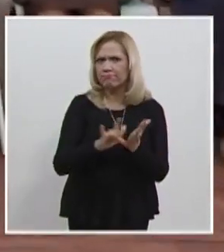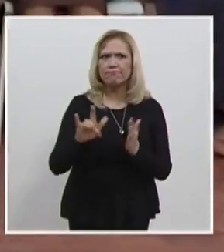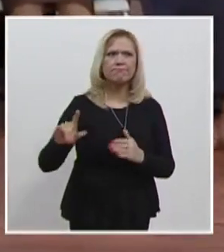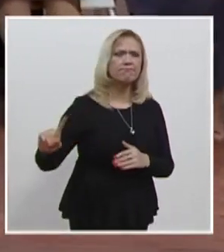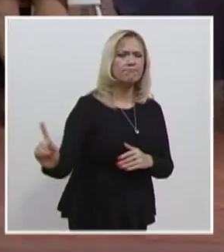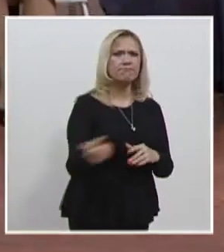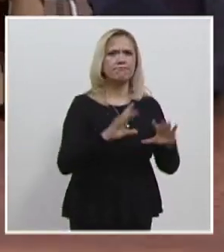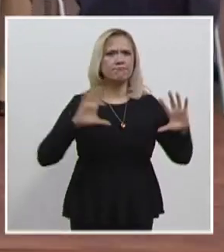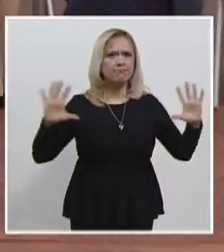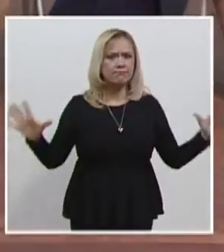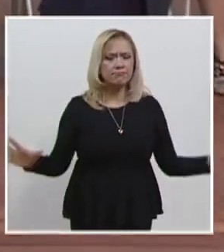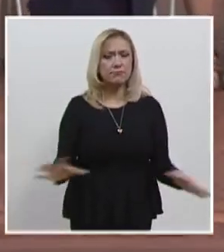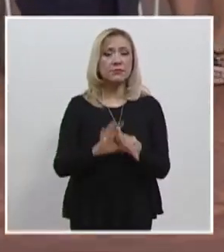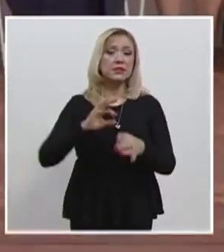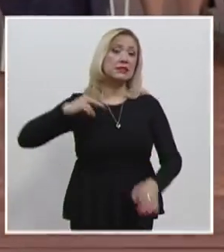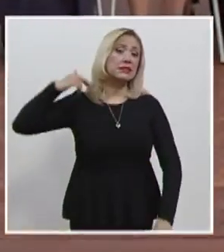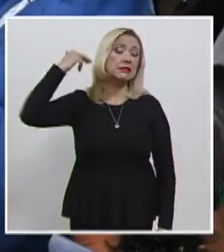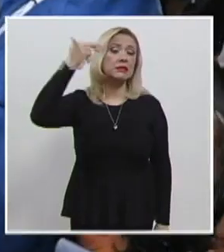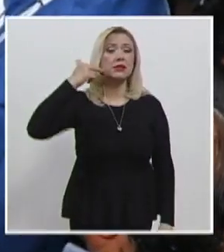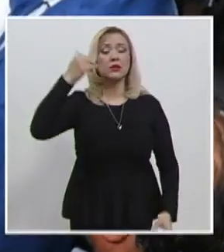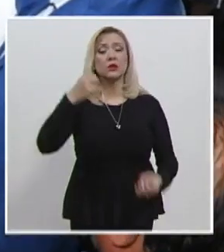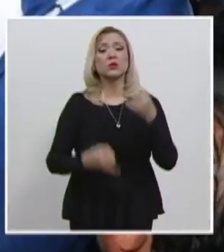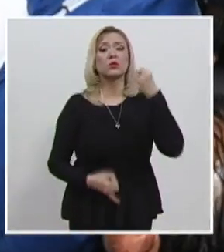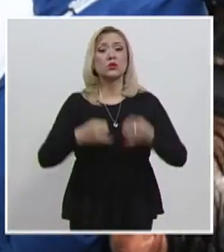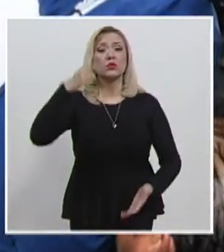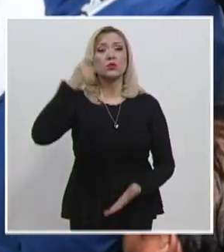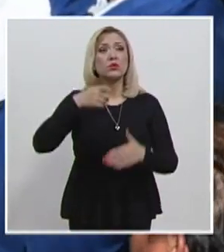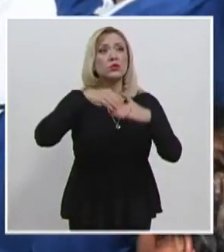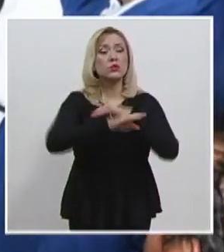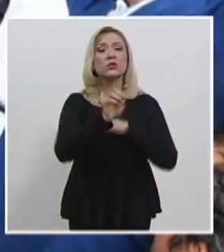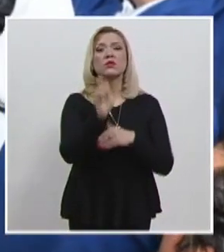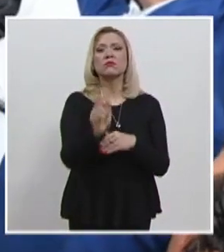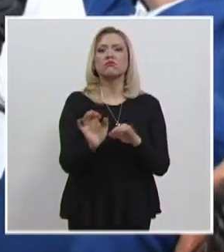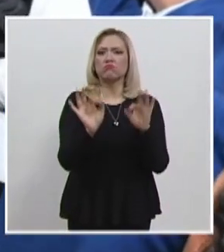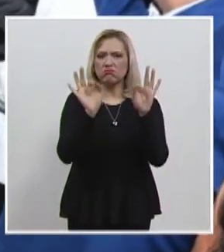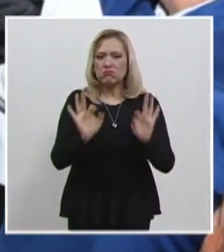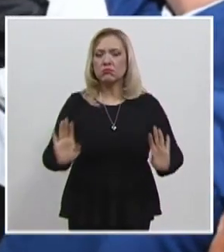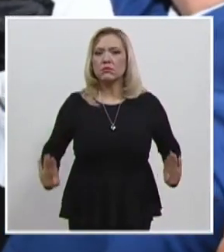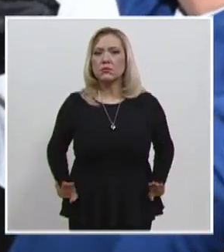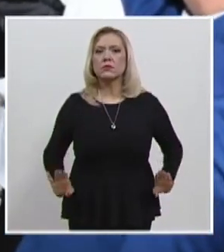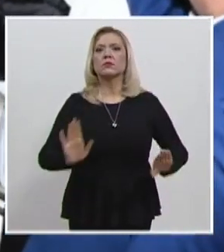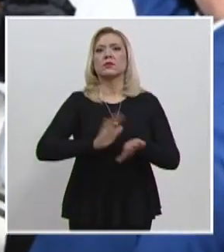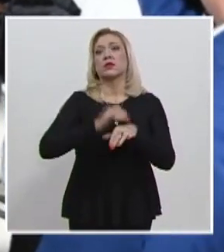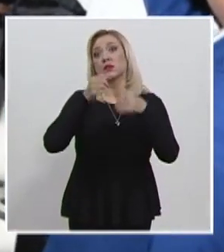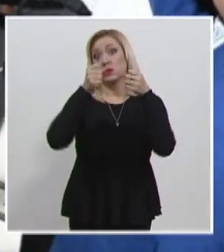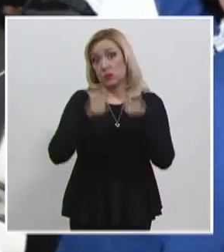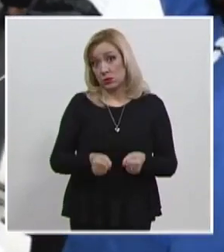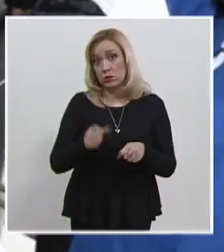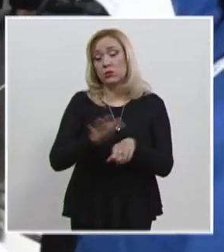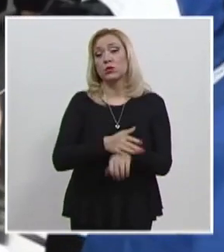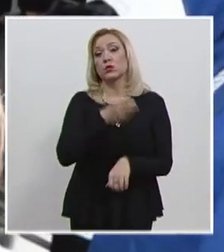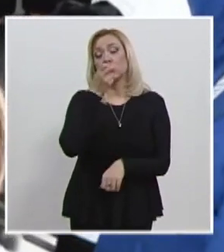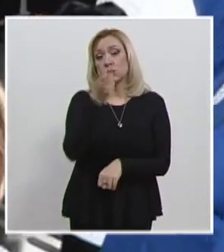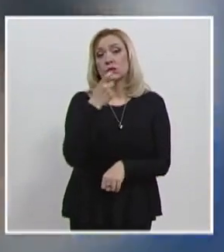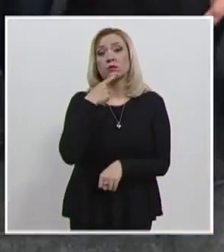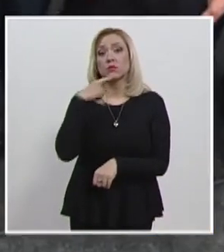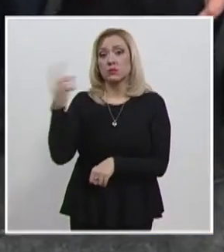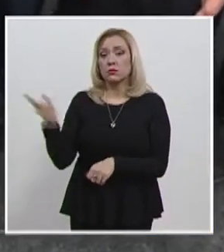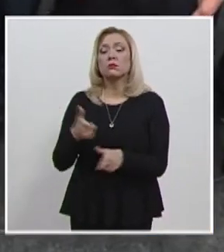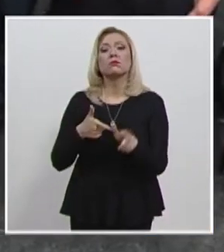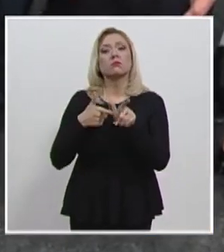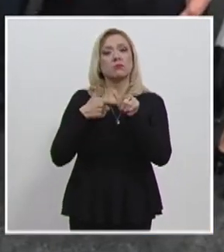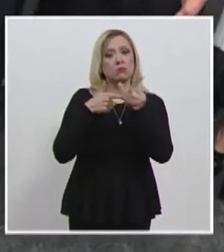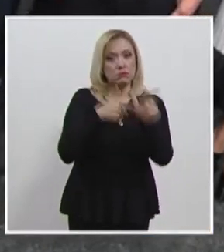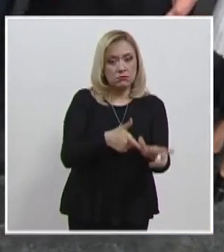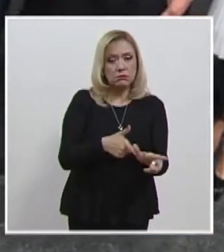prioridad que los órganos en los que se imparte justicia sean adecuados y seguros por lo que se indicó pues se va a continuar con